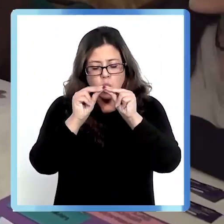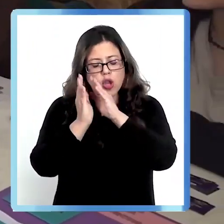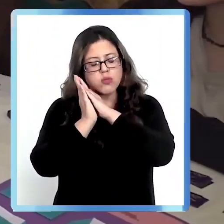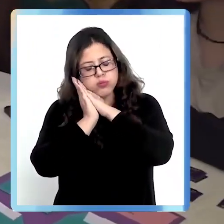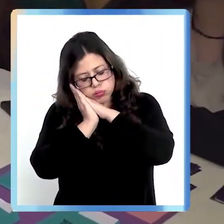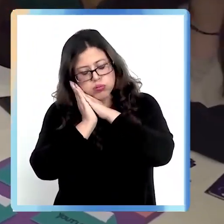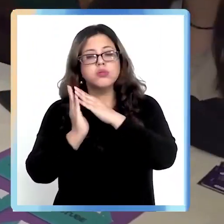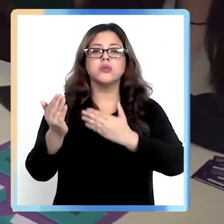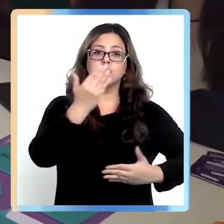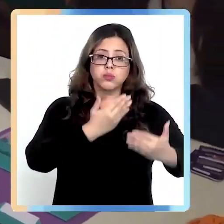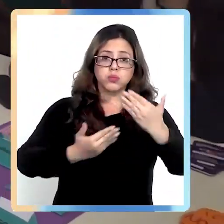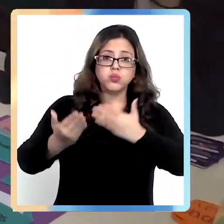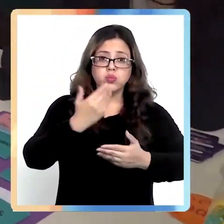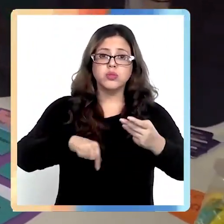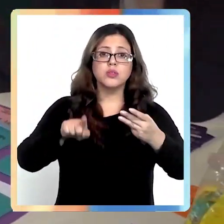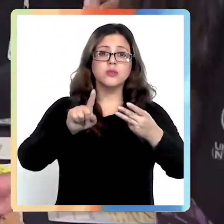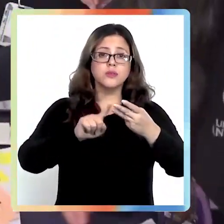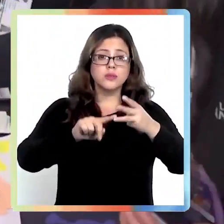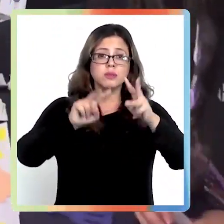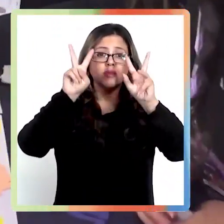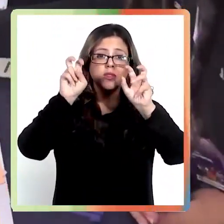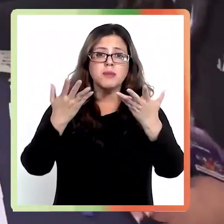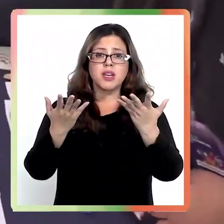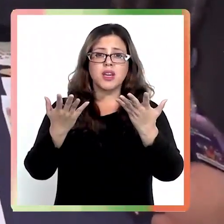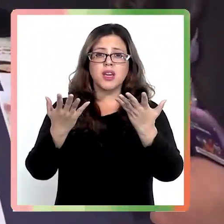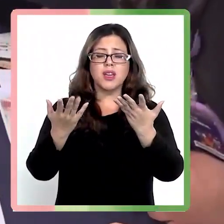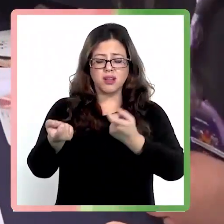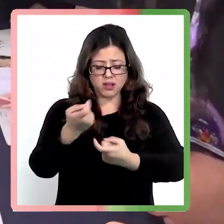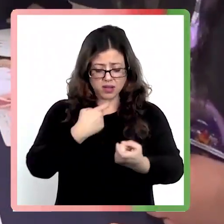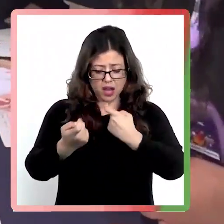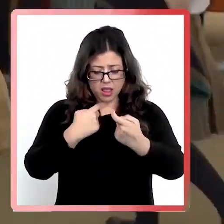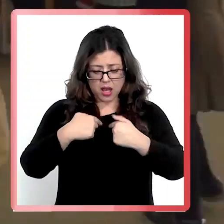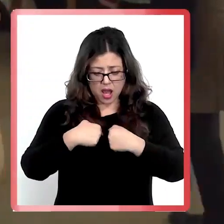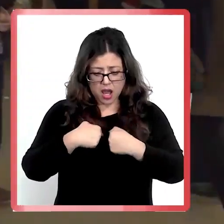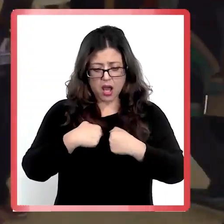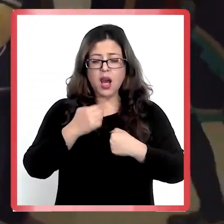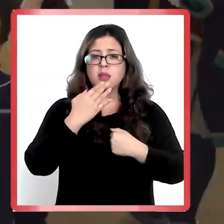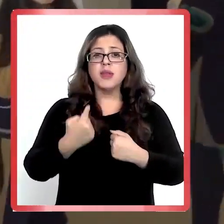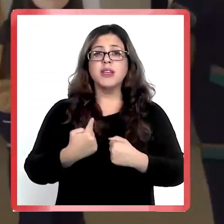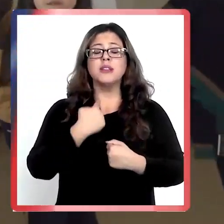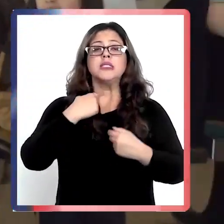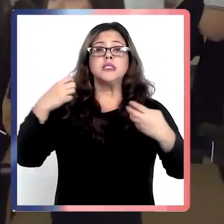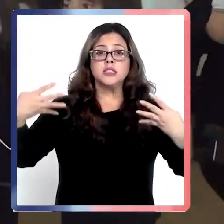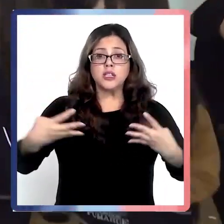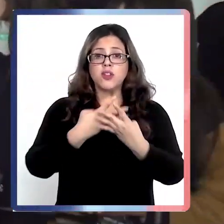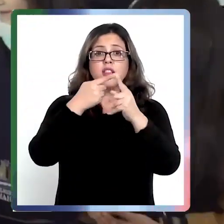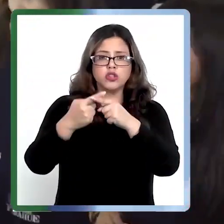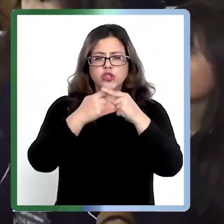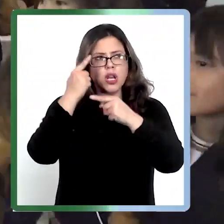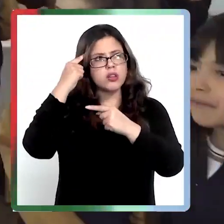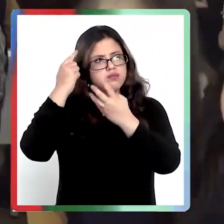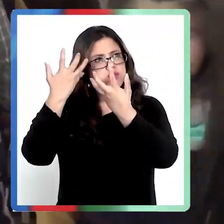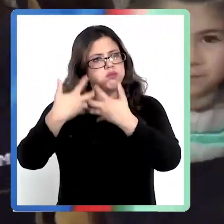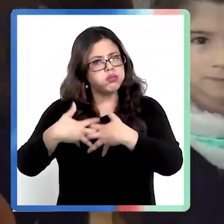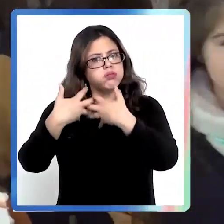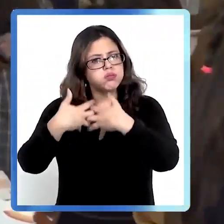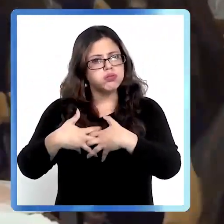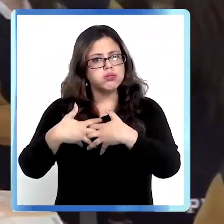sueño, autocuidado, juicios sobre sí mismos, impacto de las redes sociales en los